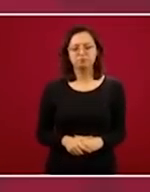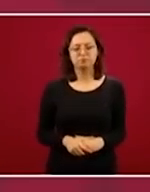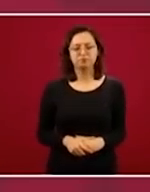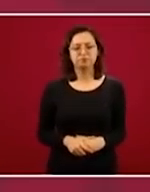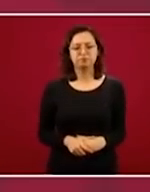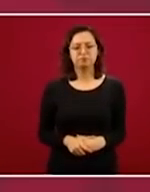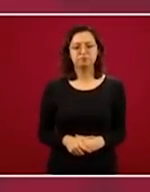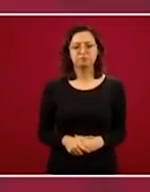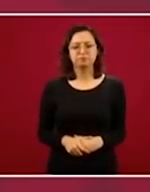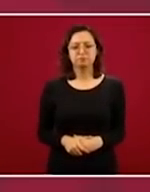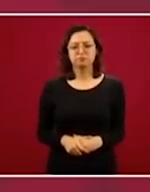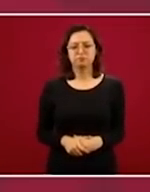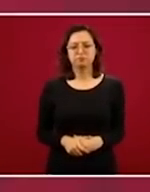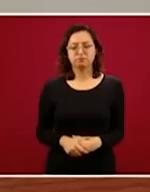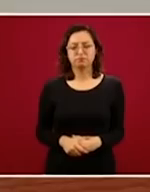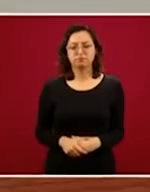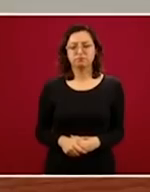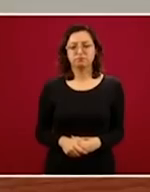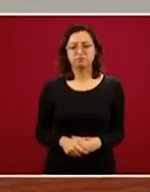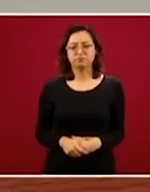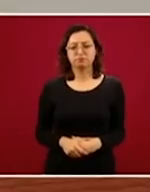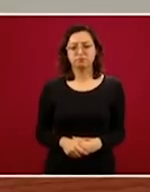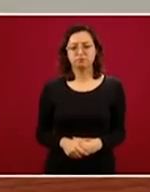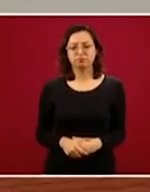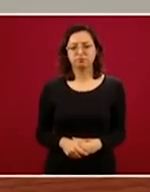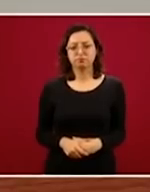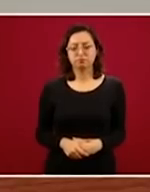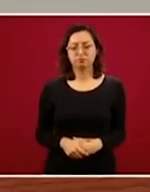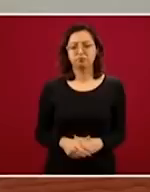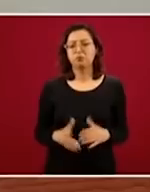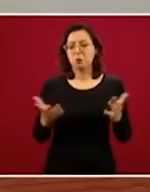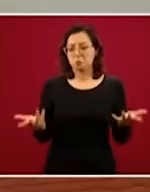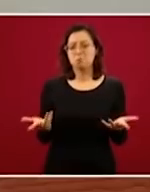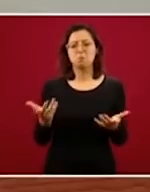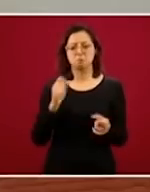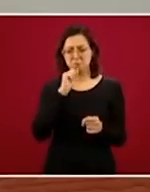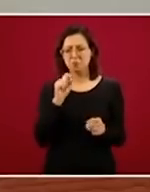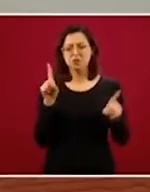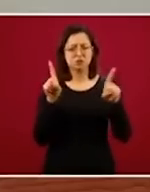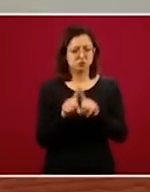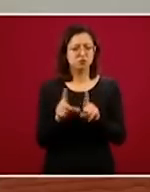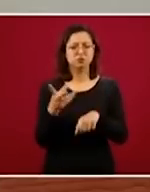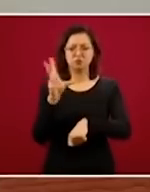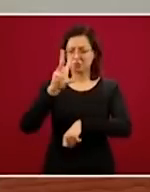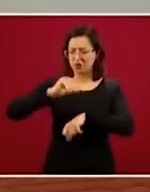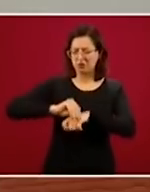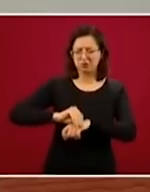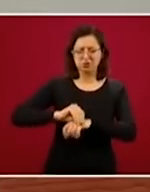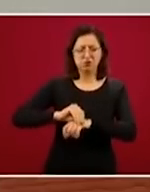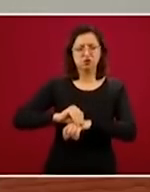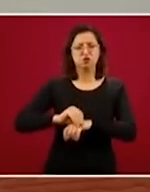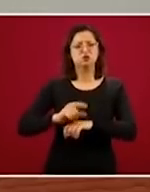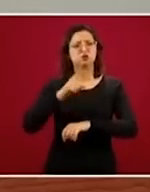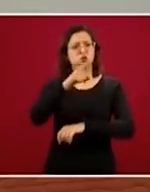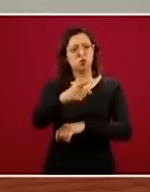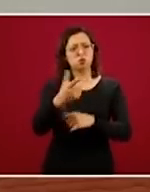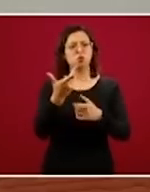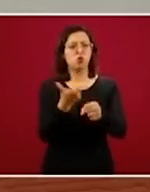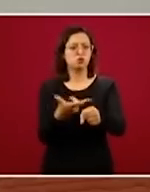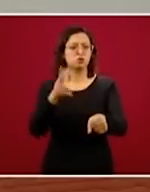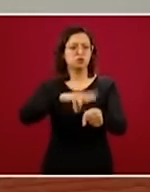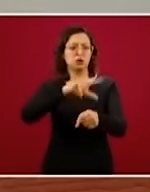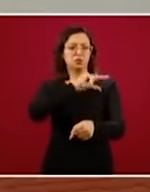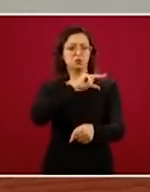dar facilidades para que sigan invirtiendo en la construcción